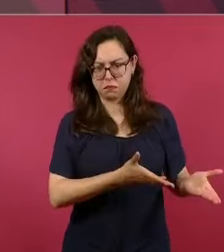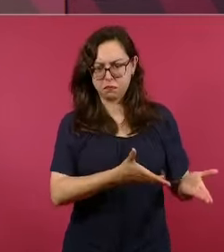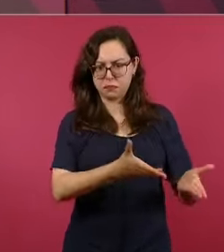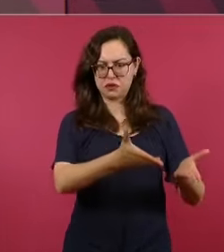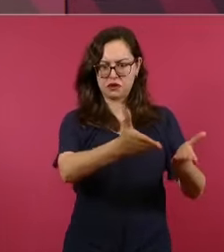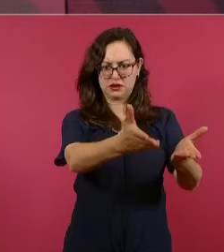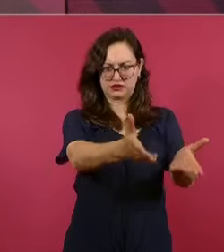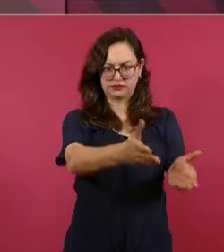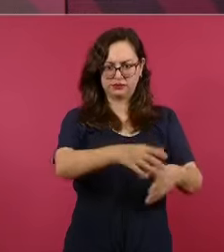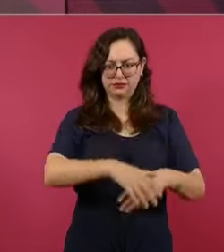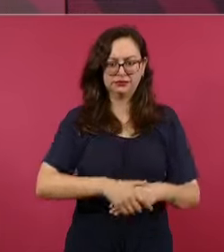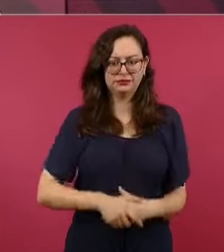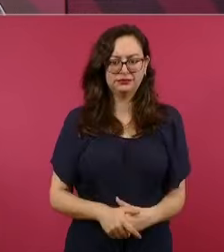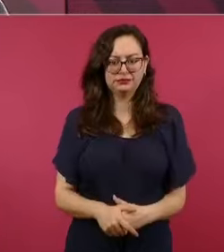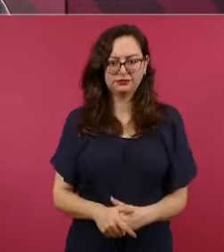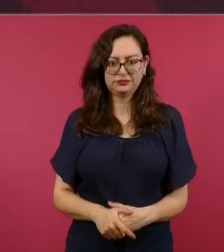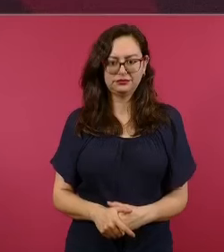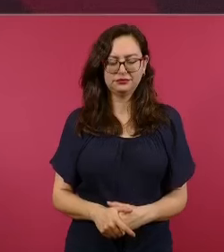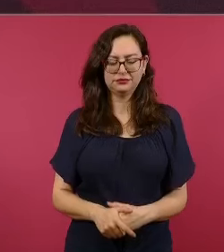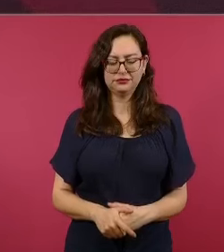y el que quiera